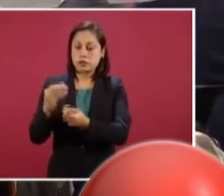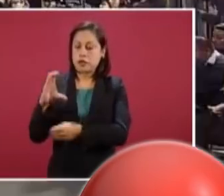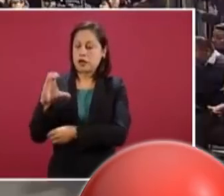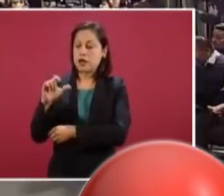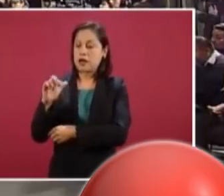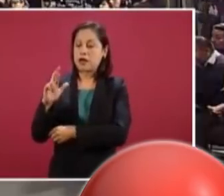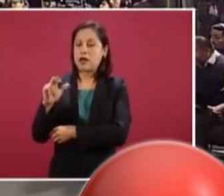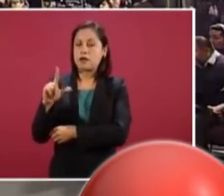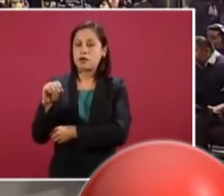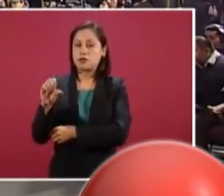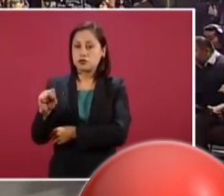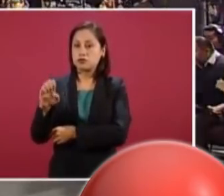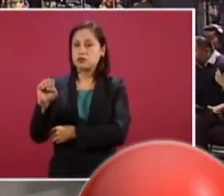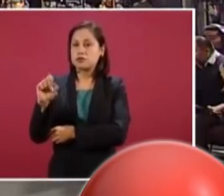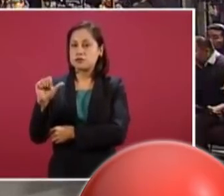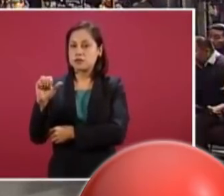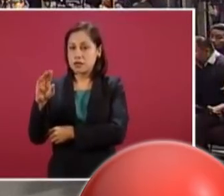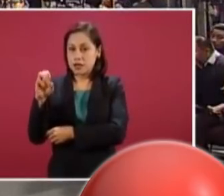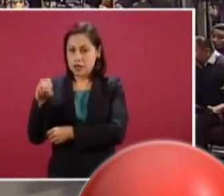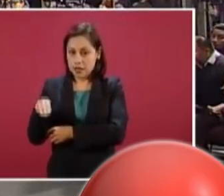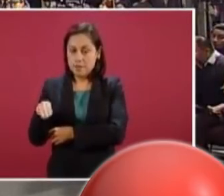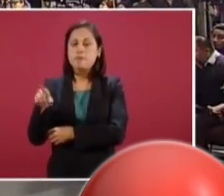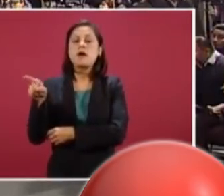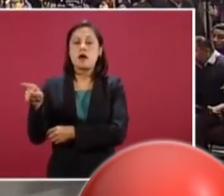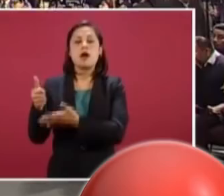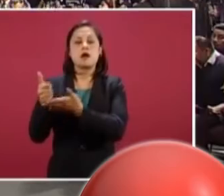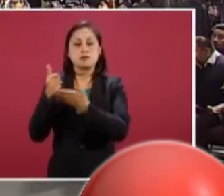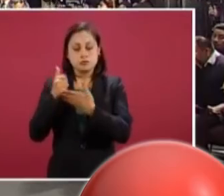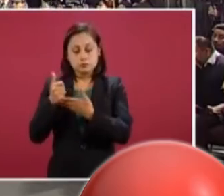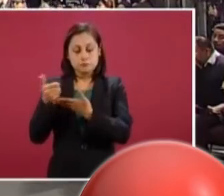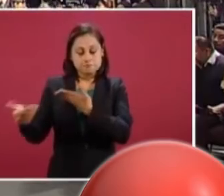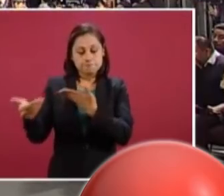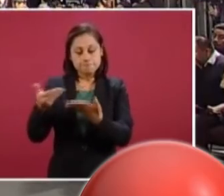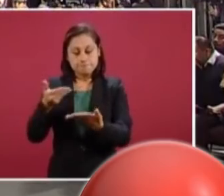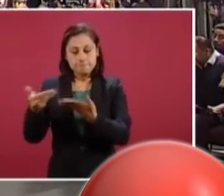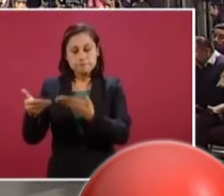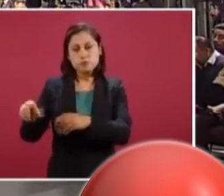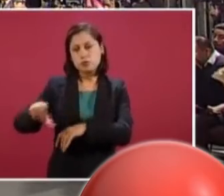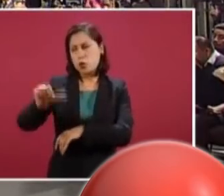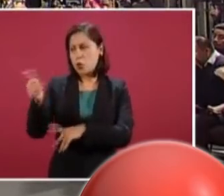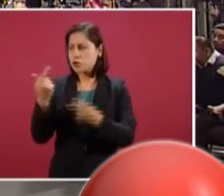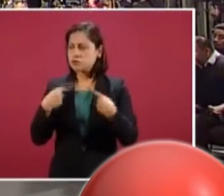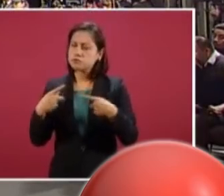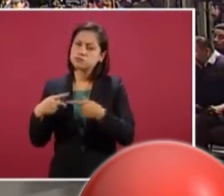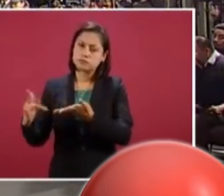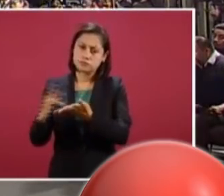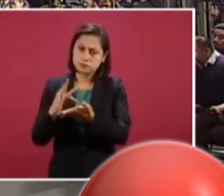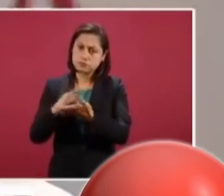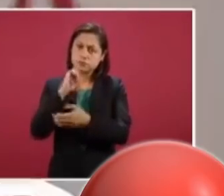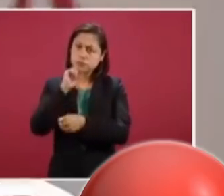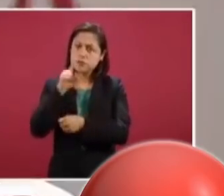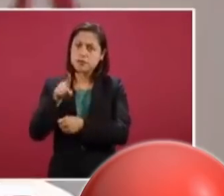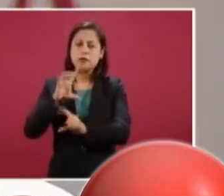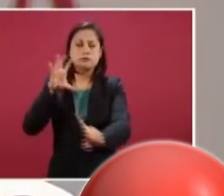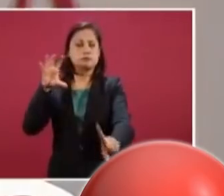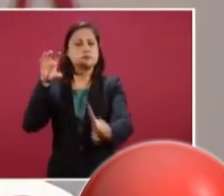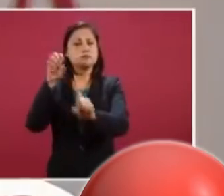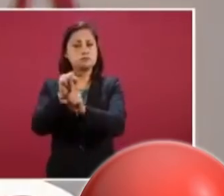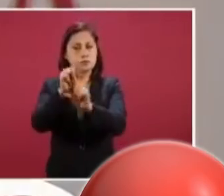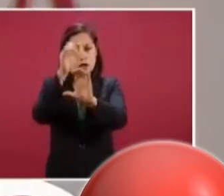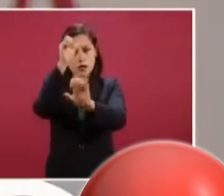otros, y esto nos llevó a este arreglo. Y